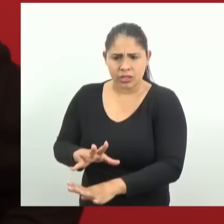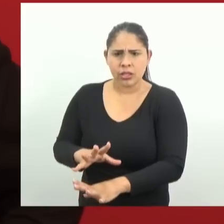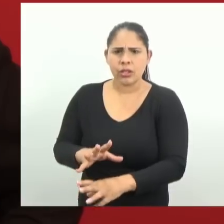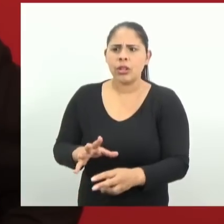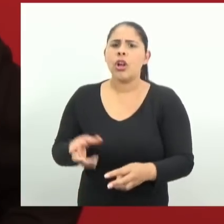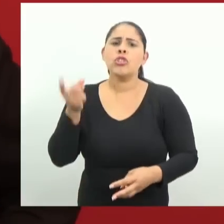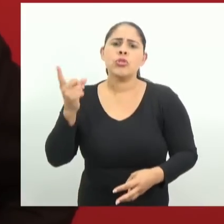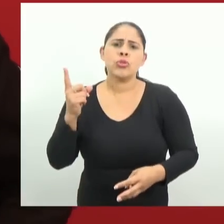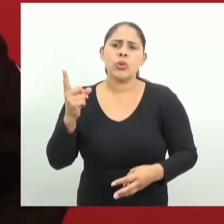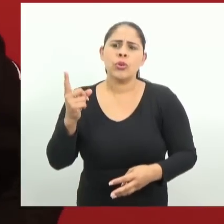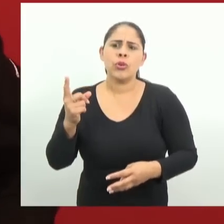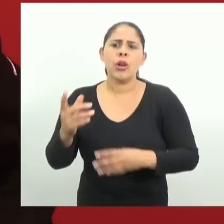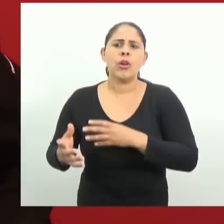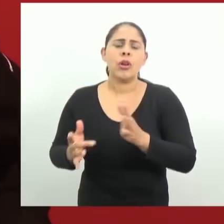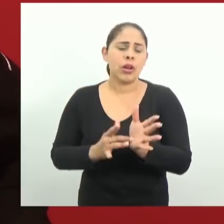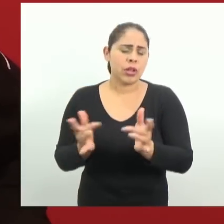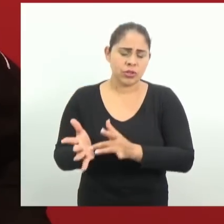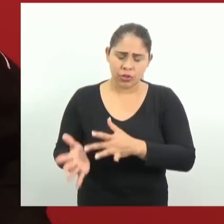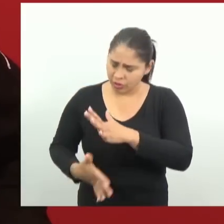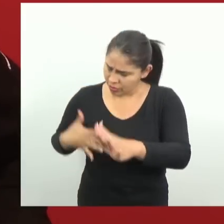de Jesucristo.